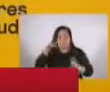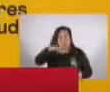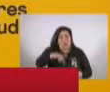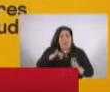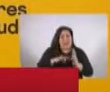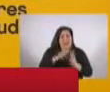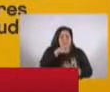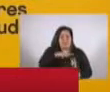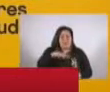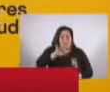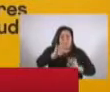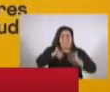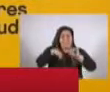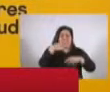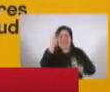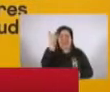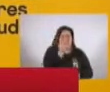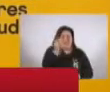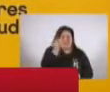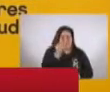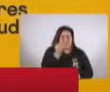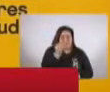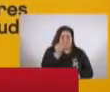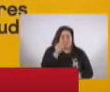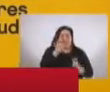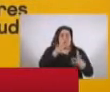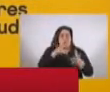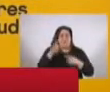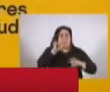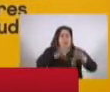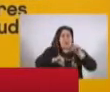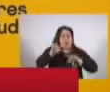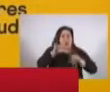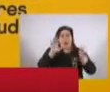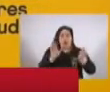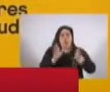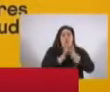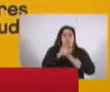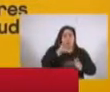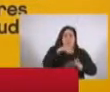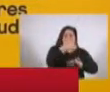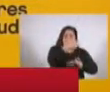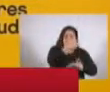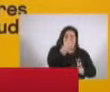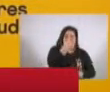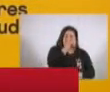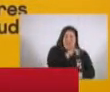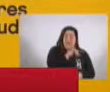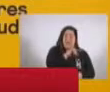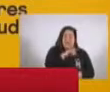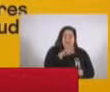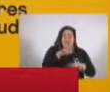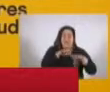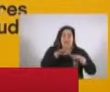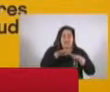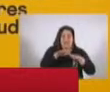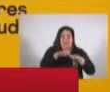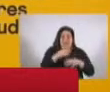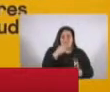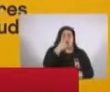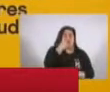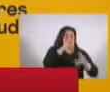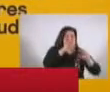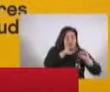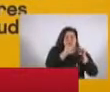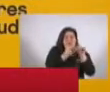por la legislatura bonaerense, donde en el Senado Kicillof no tiene la mayoría, lo controla Juntos por el Cambio, y en diputados tiene un tercio, pero puede bloquear algunas